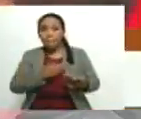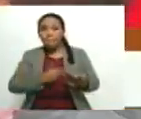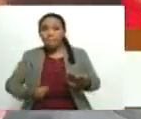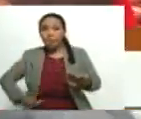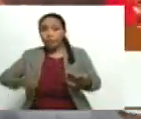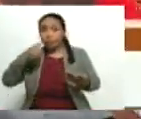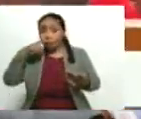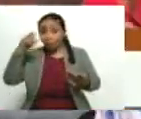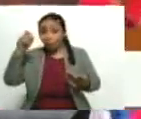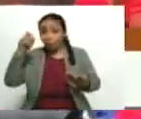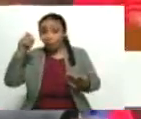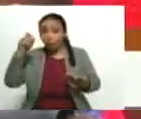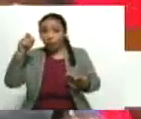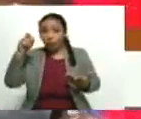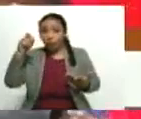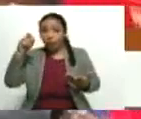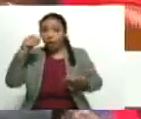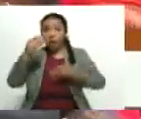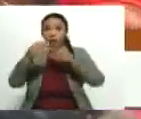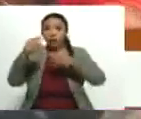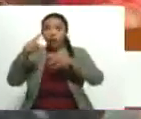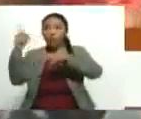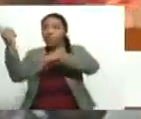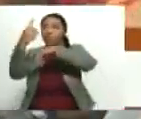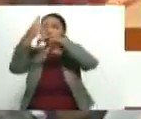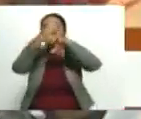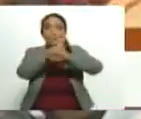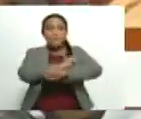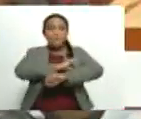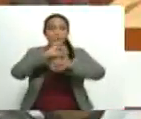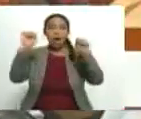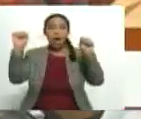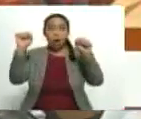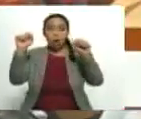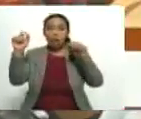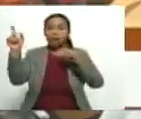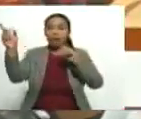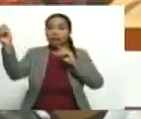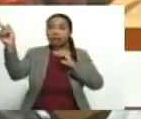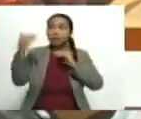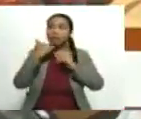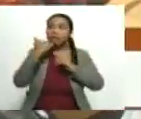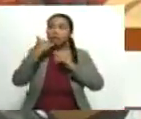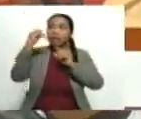Nicolás Maduro le explotaron un dron de aquí donde está esa...